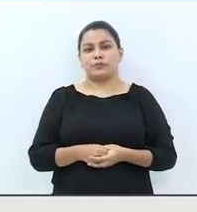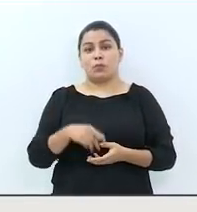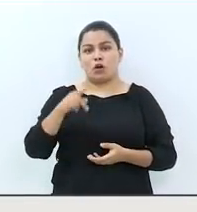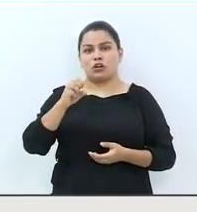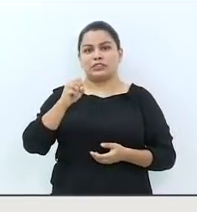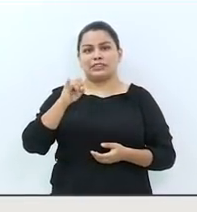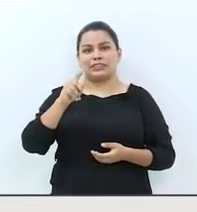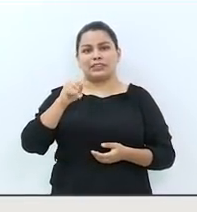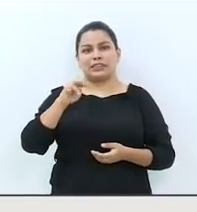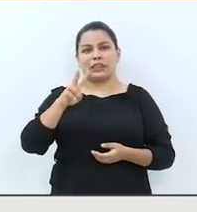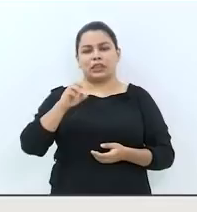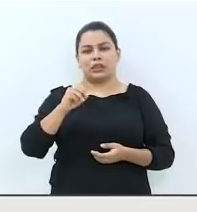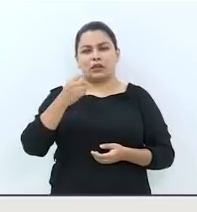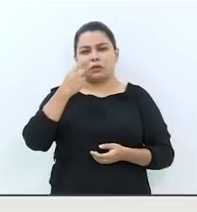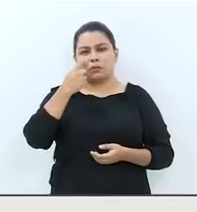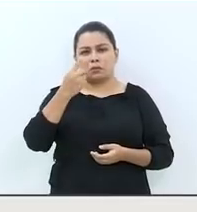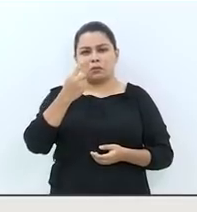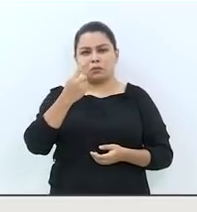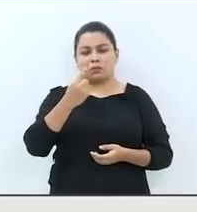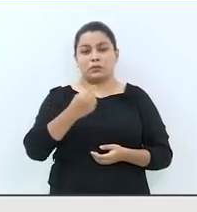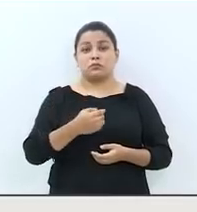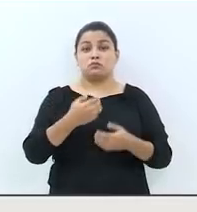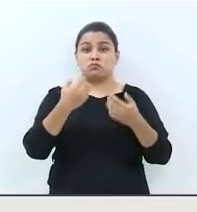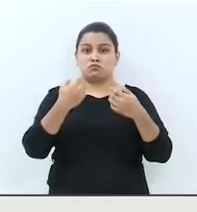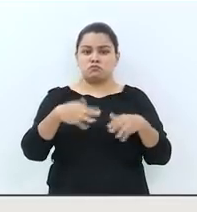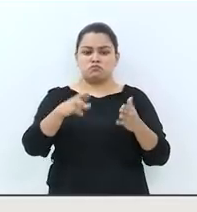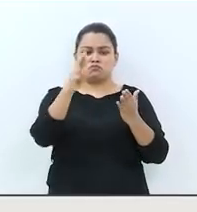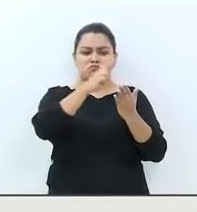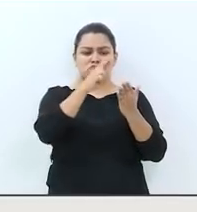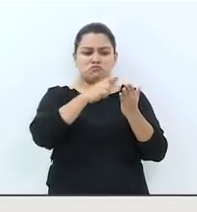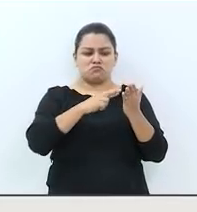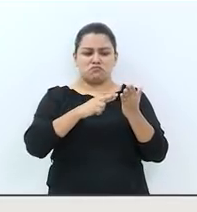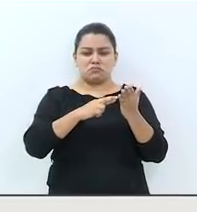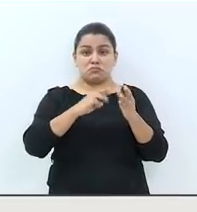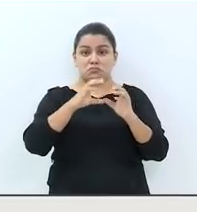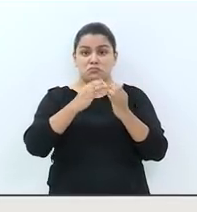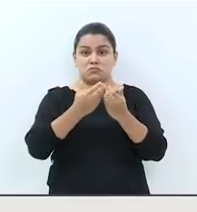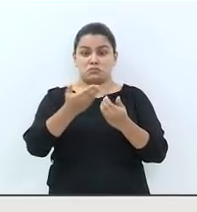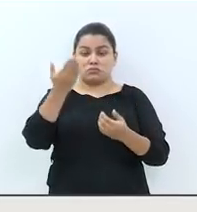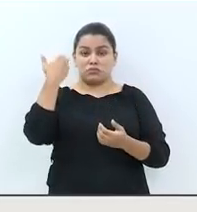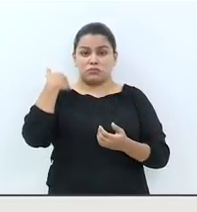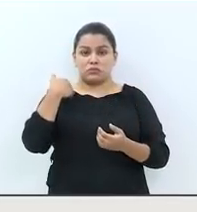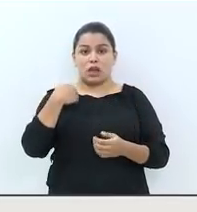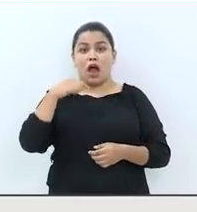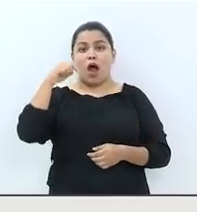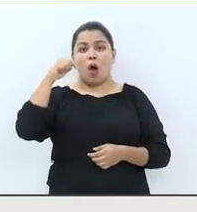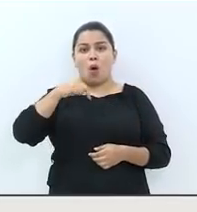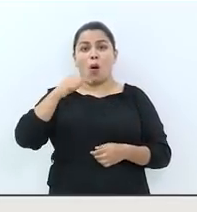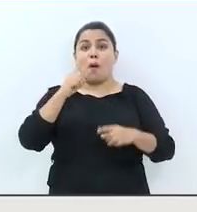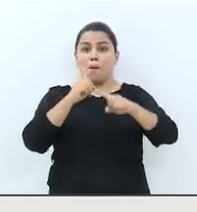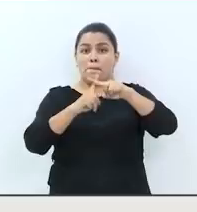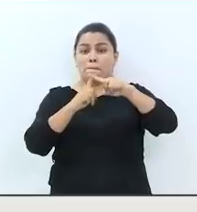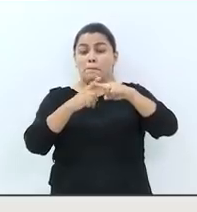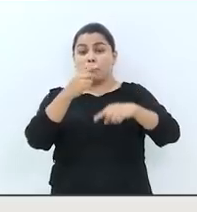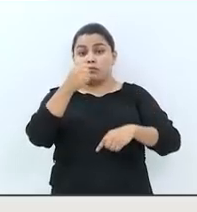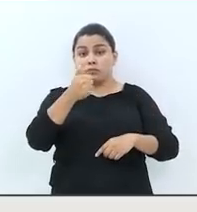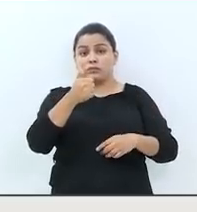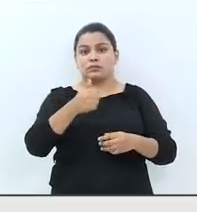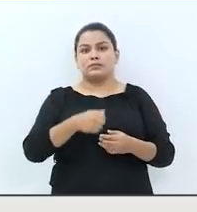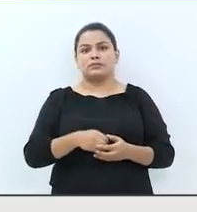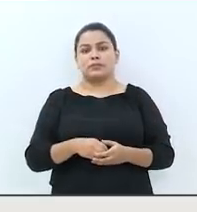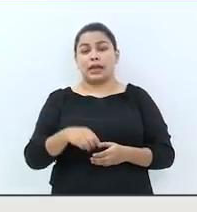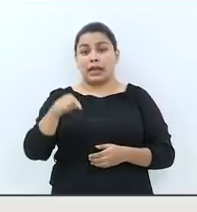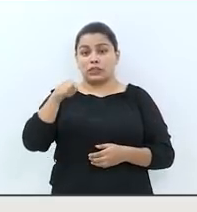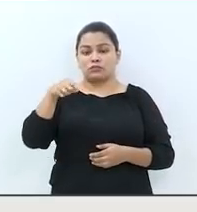retoma nuevamente. Es algo que ya habíamos revisado en The Class, clima de aula, pero hoy hablamos de clima de aula positiva, que justo son